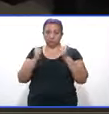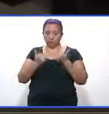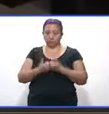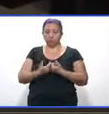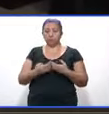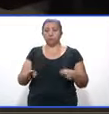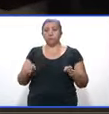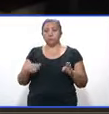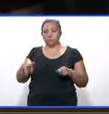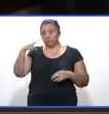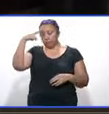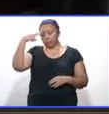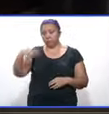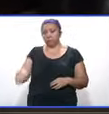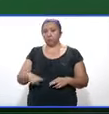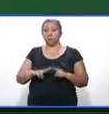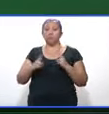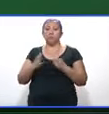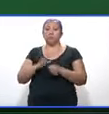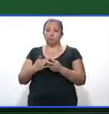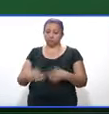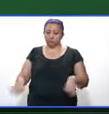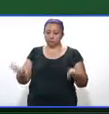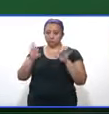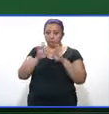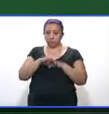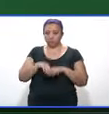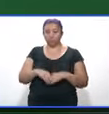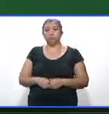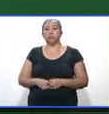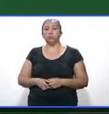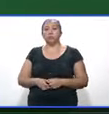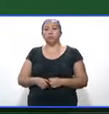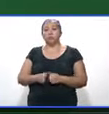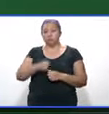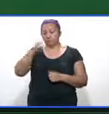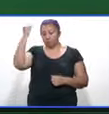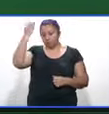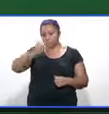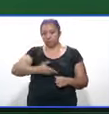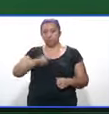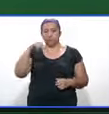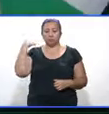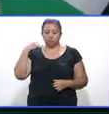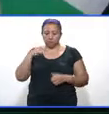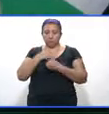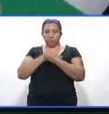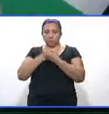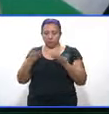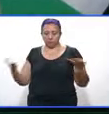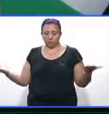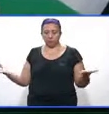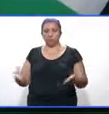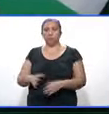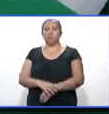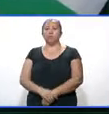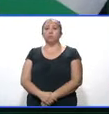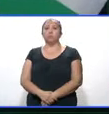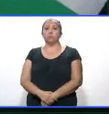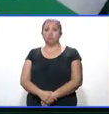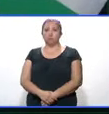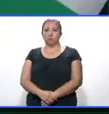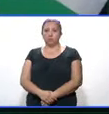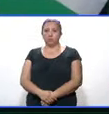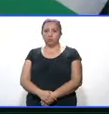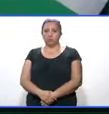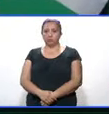Bancos de México, que reunirá a los actores más relevantes del sector en Mérida. Con imágenes de Joaquín Martínez e información de Omar García, Teleyucatán